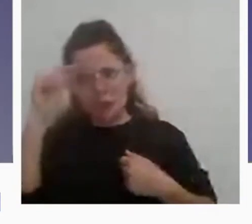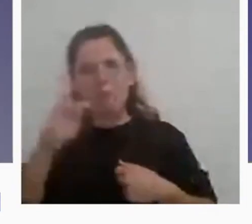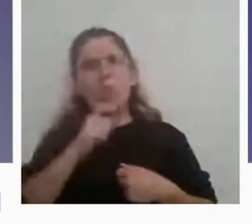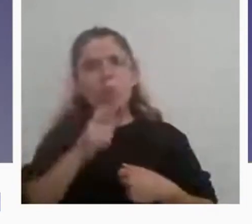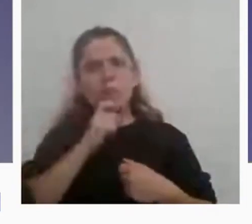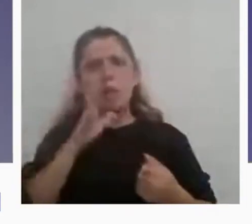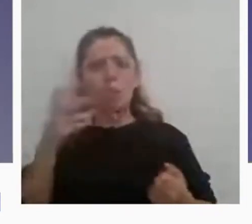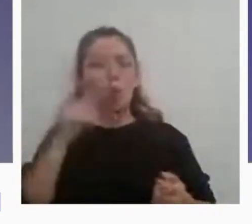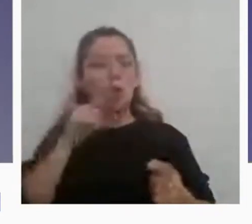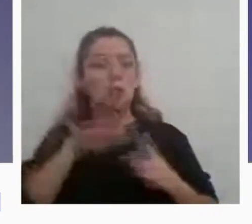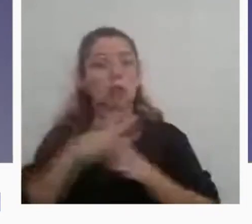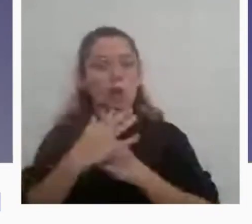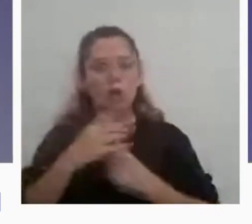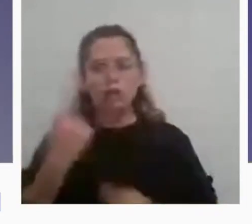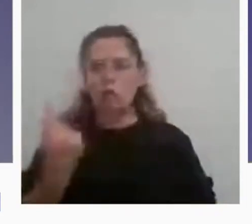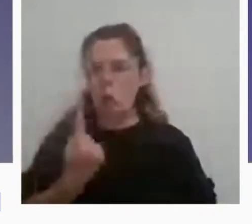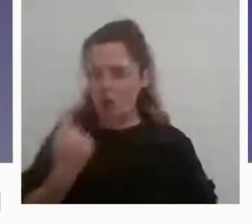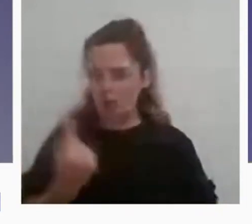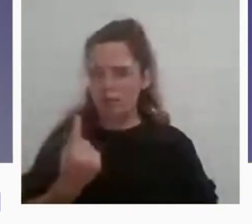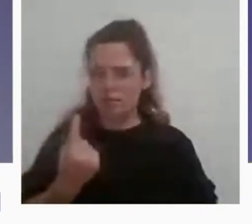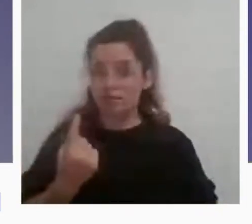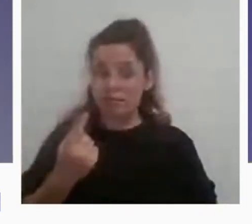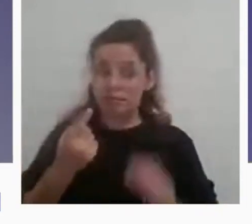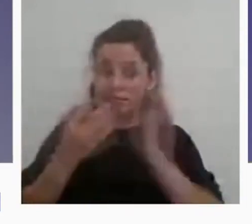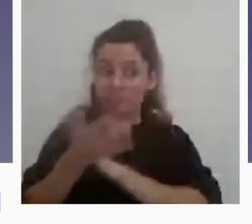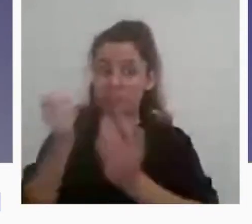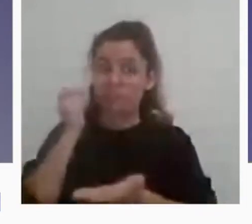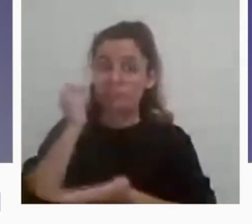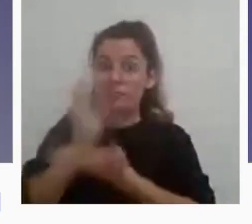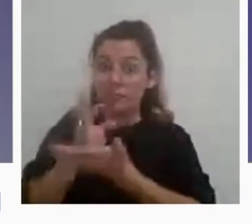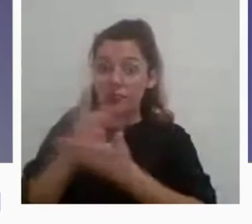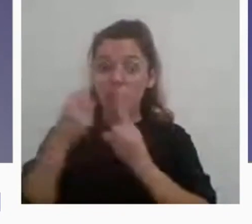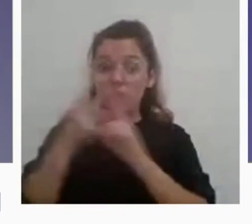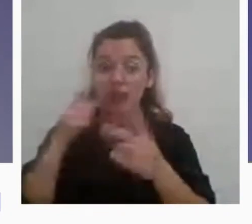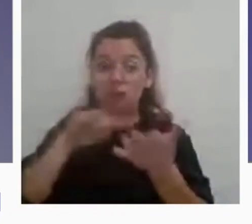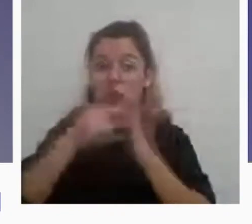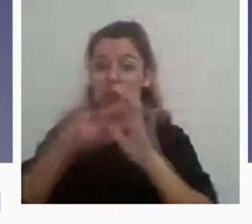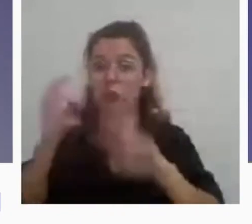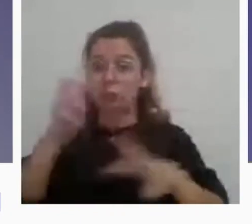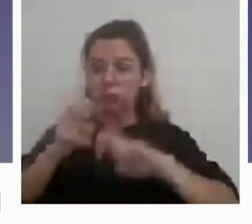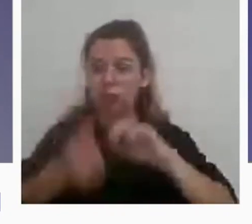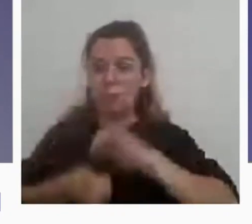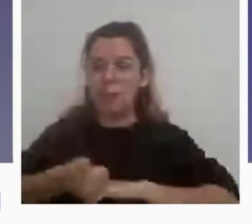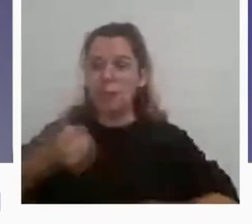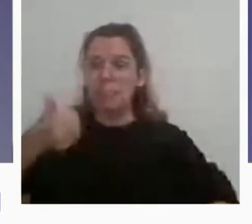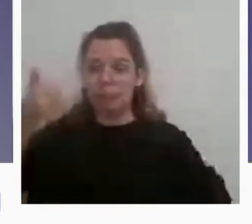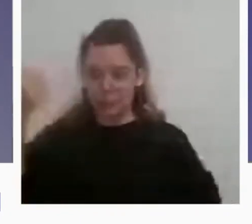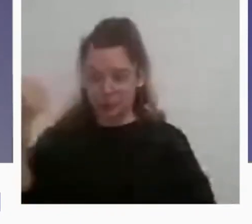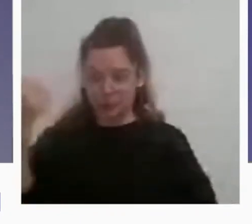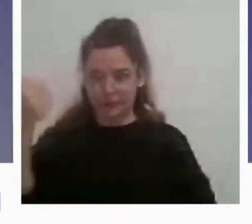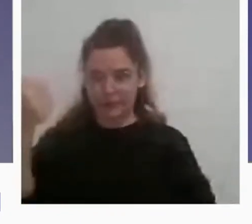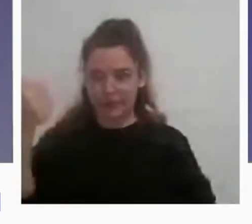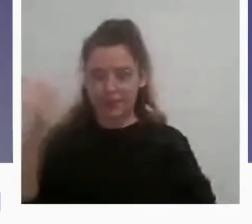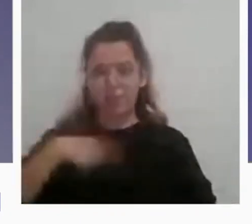soledad. Esto nos da más retos a los que buscar soluciones, ¿no? Ahora pues nosotras estamos trabajando en una